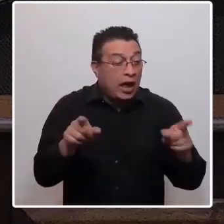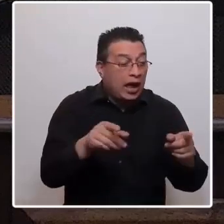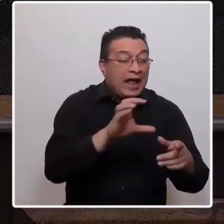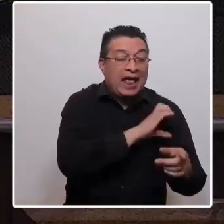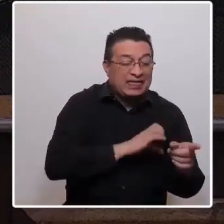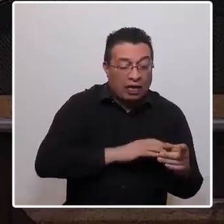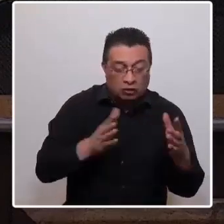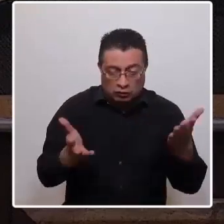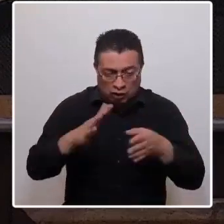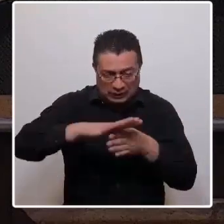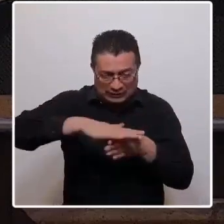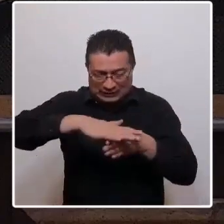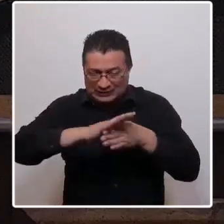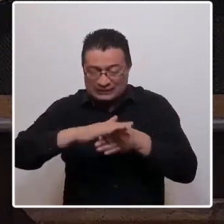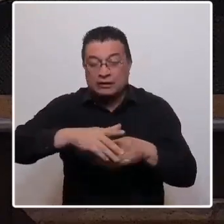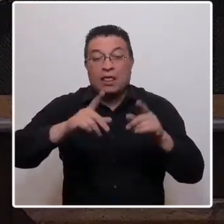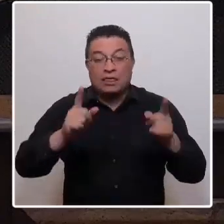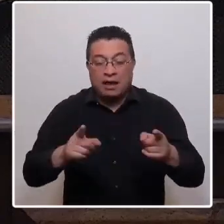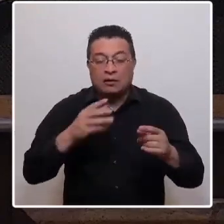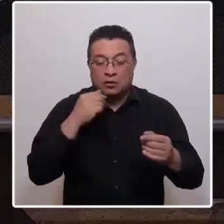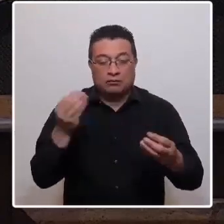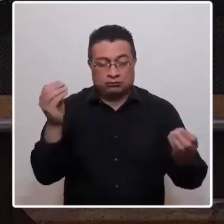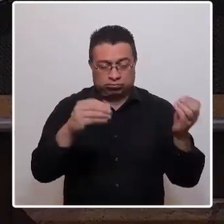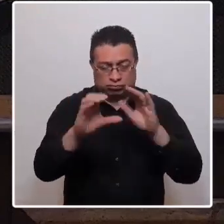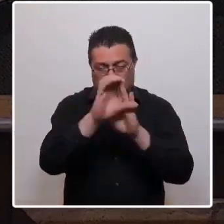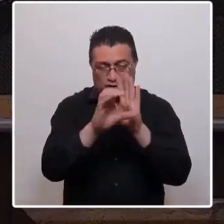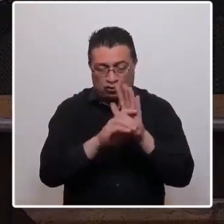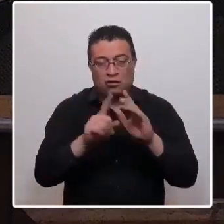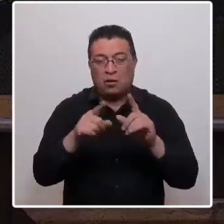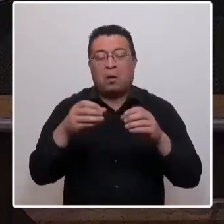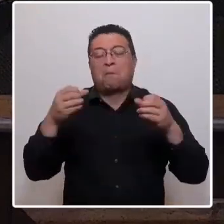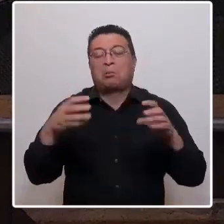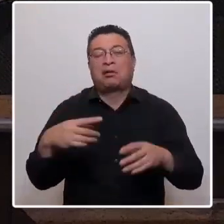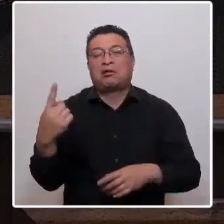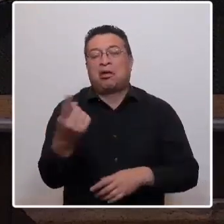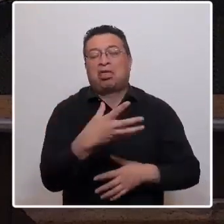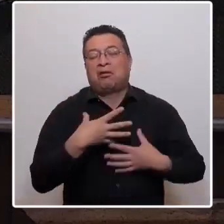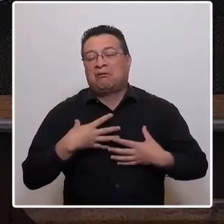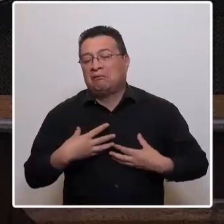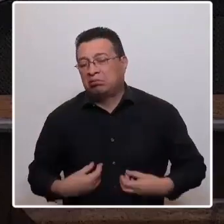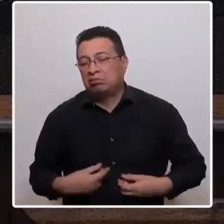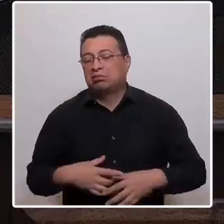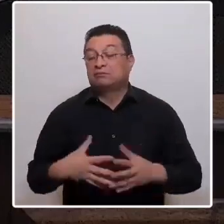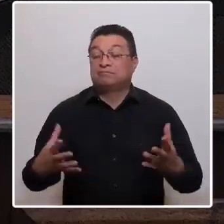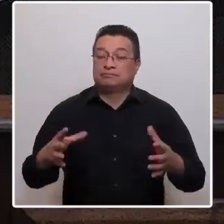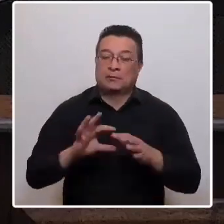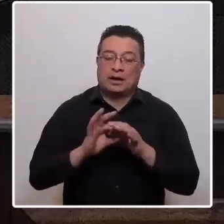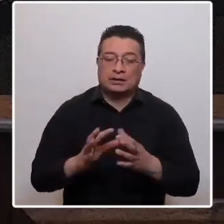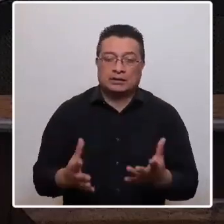podríamos pasar a estar escribiendo, más que la casa de todos, una desilusión para muchos. Muchas gracias.